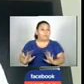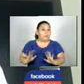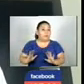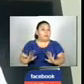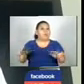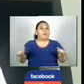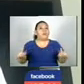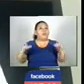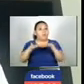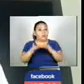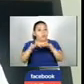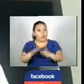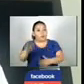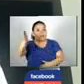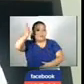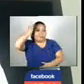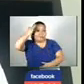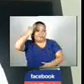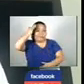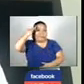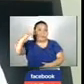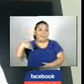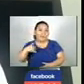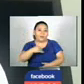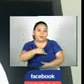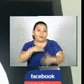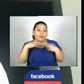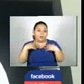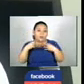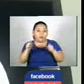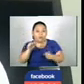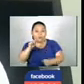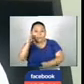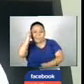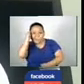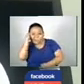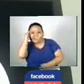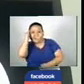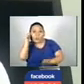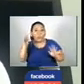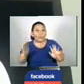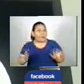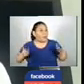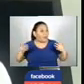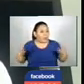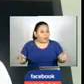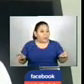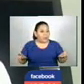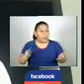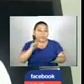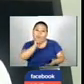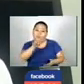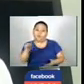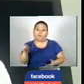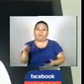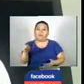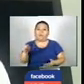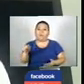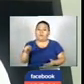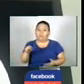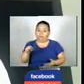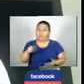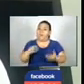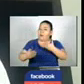cual también el Ministerio está considerando restringir este tipo de actividades, dado que es una medida